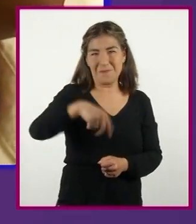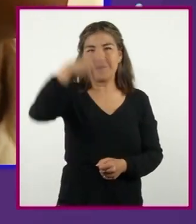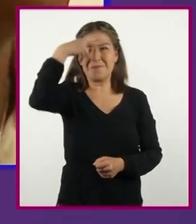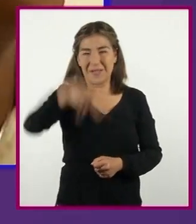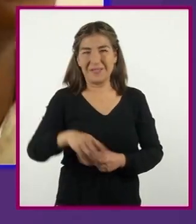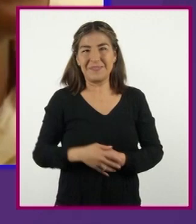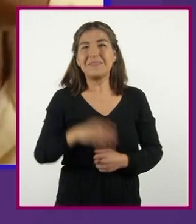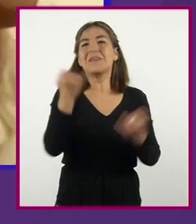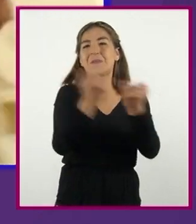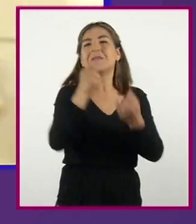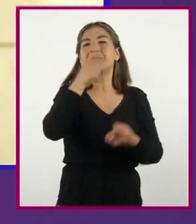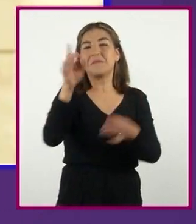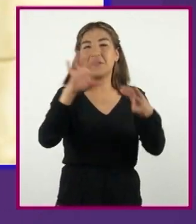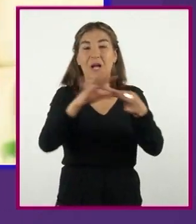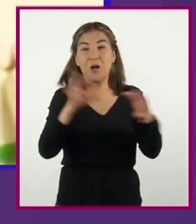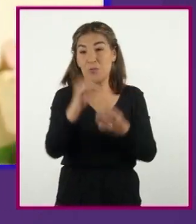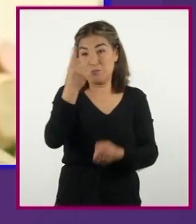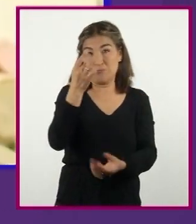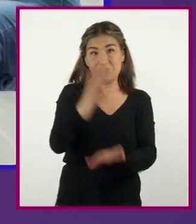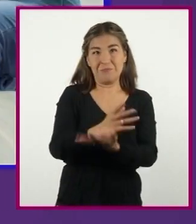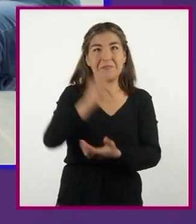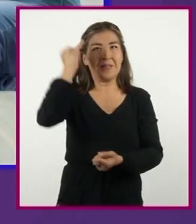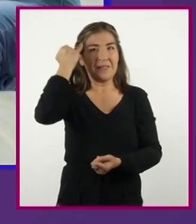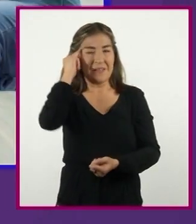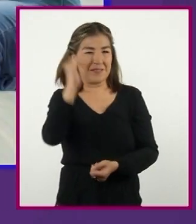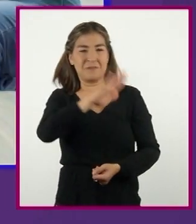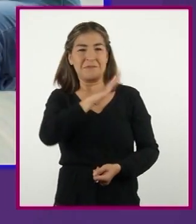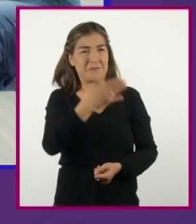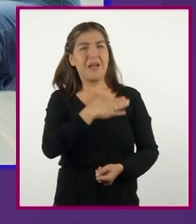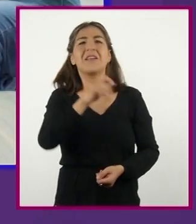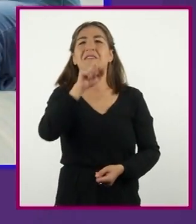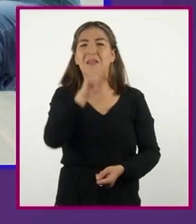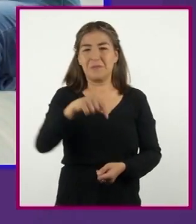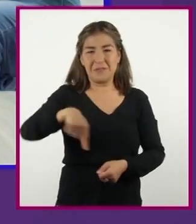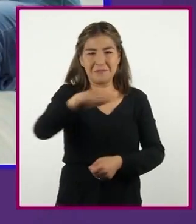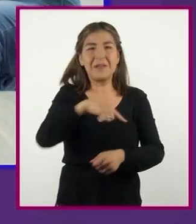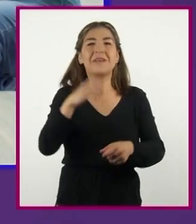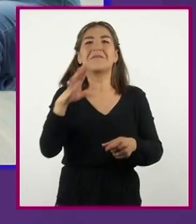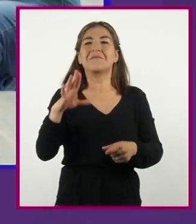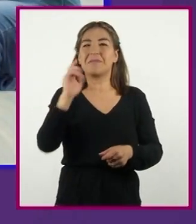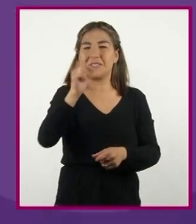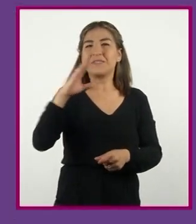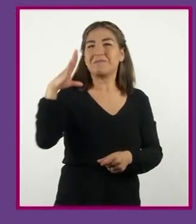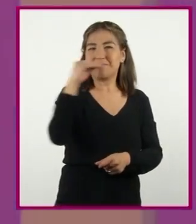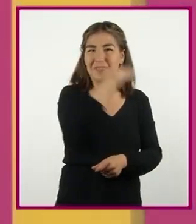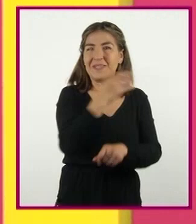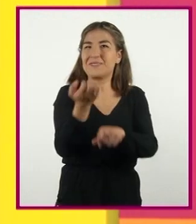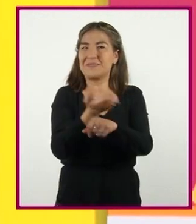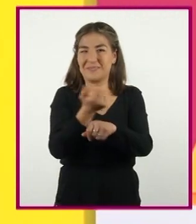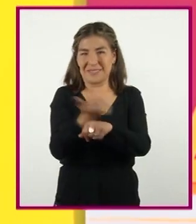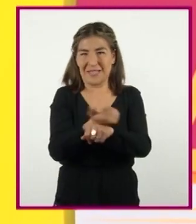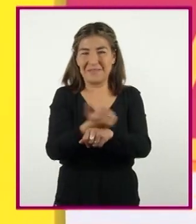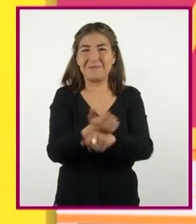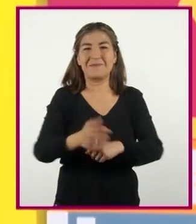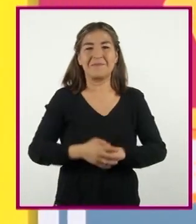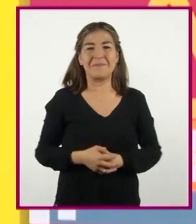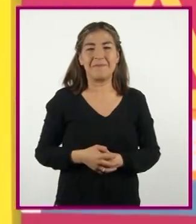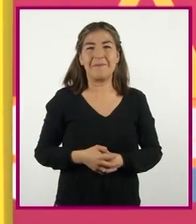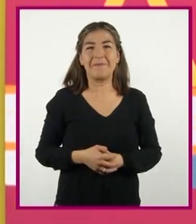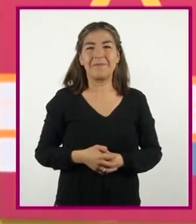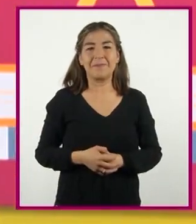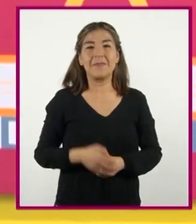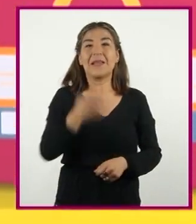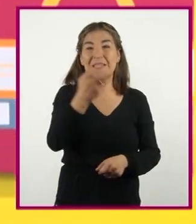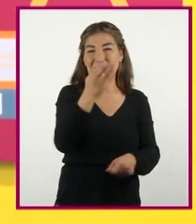También dice que no solo somos mezcla de indígenas españoles, sino que en nuestras venas corre sangre africana. Al igual que estas